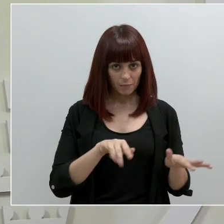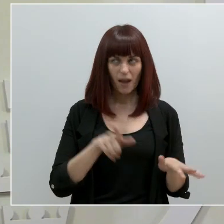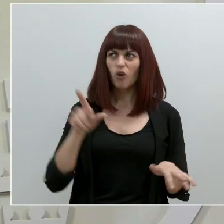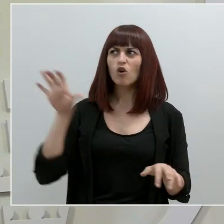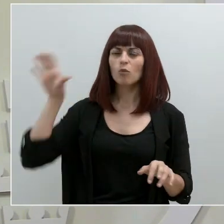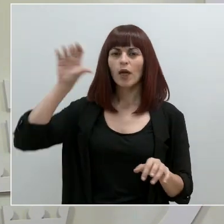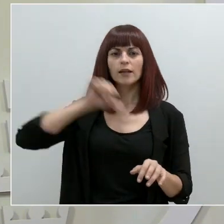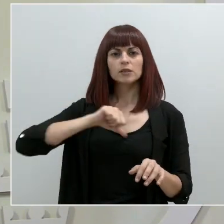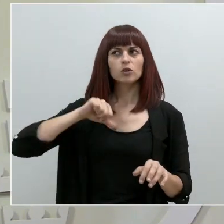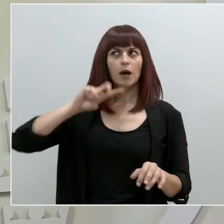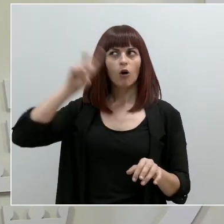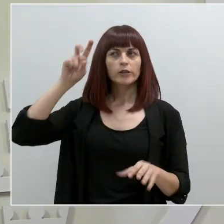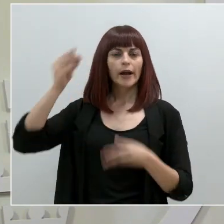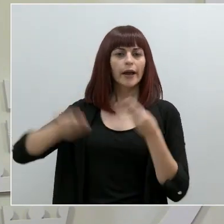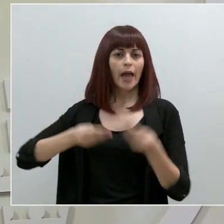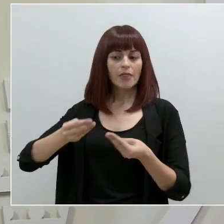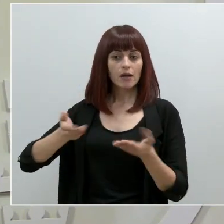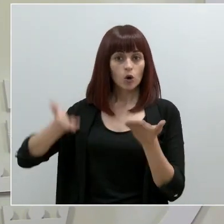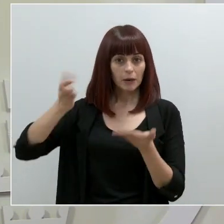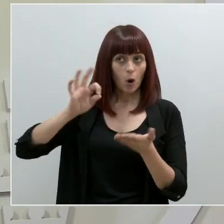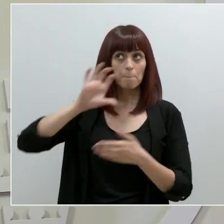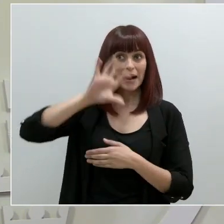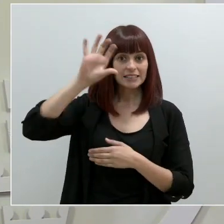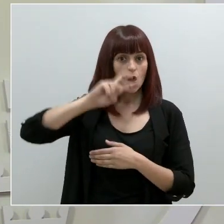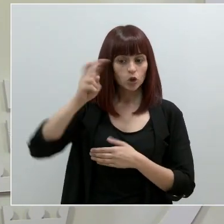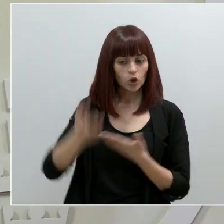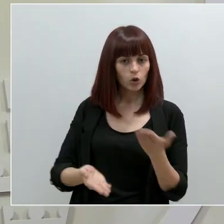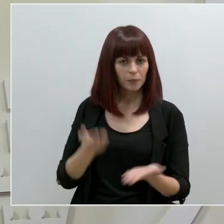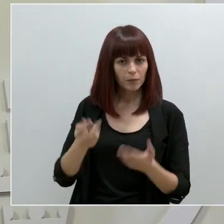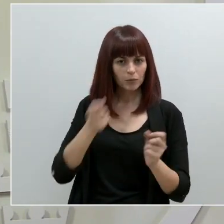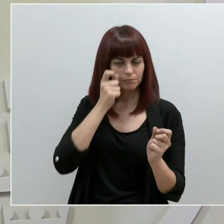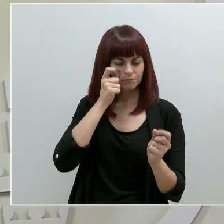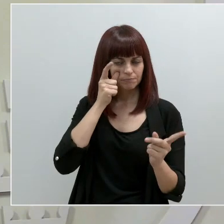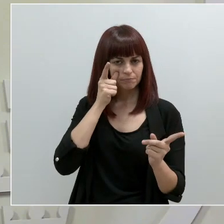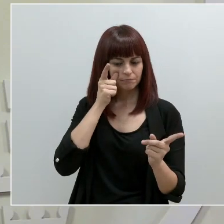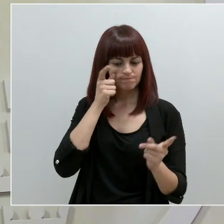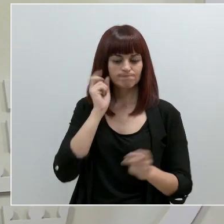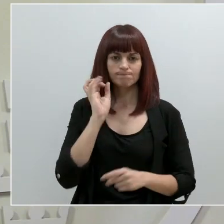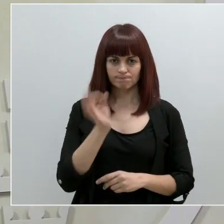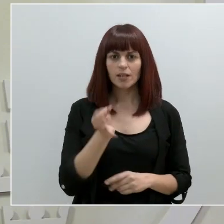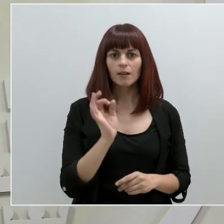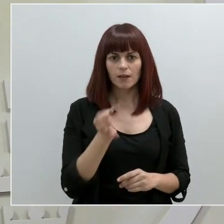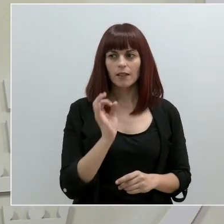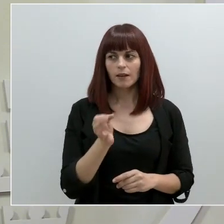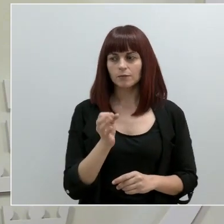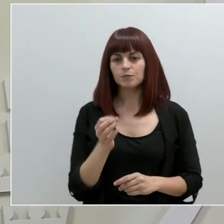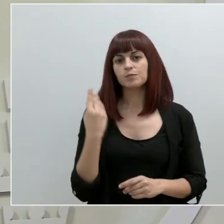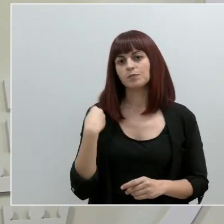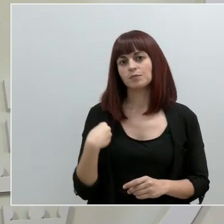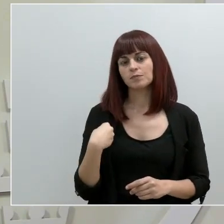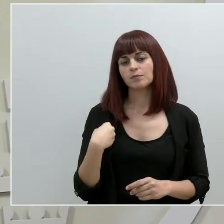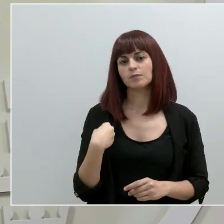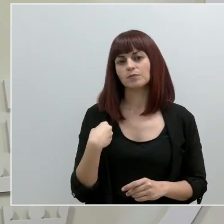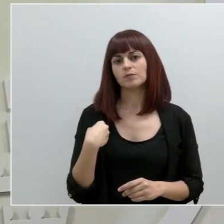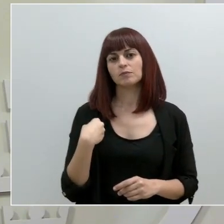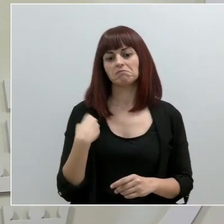otras comunidades autónomas o en otros países, nos damos cuenta que es verdad que el aumento que se produjo en las